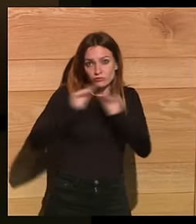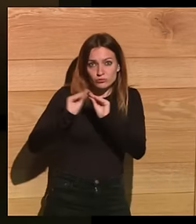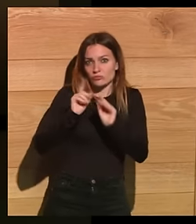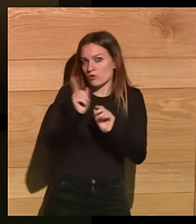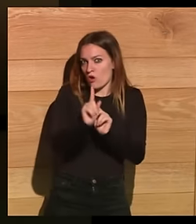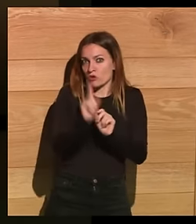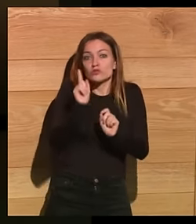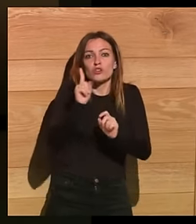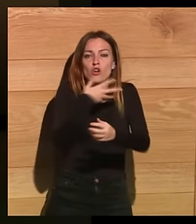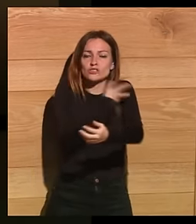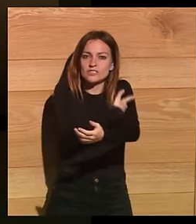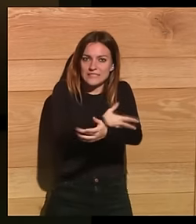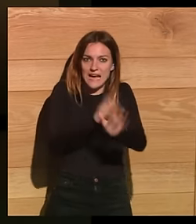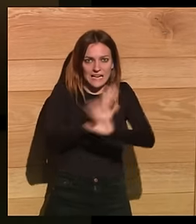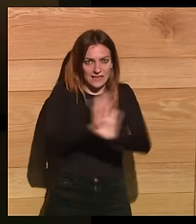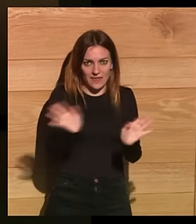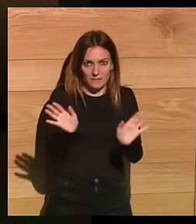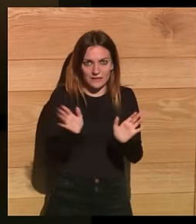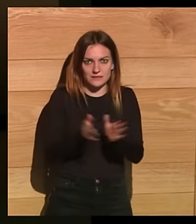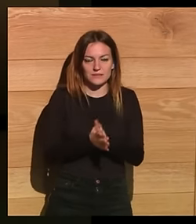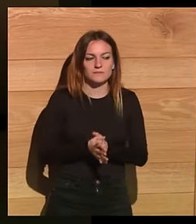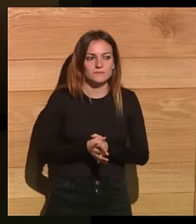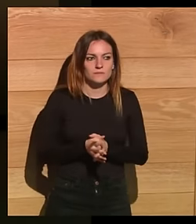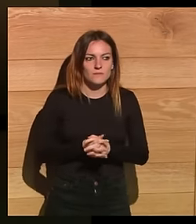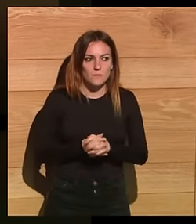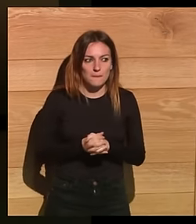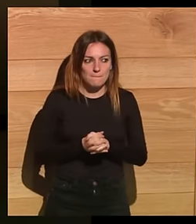por el cerebro, que riega el